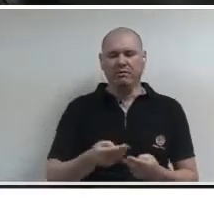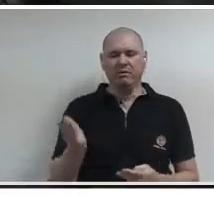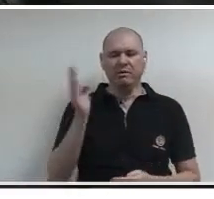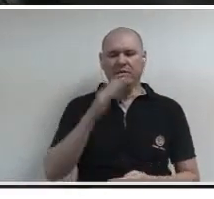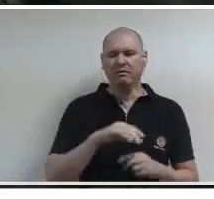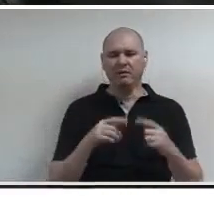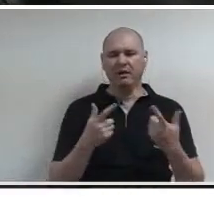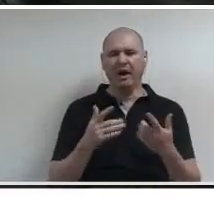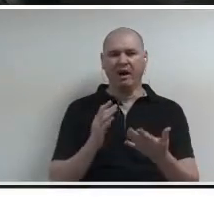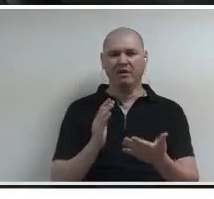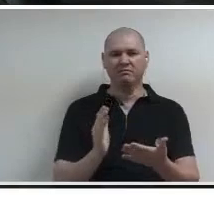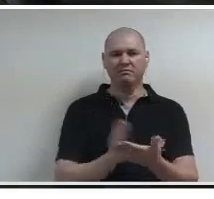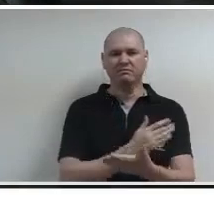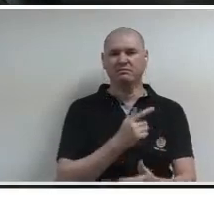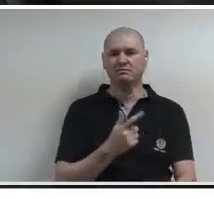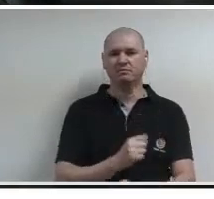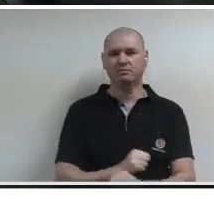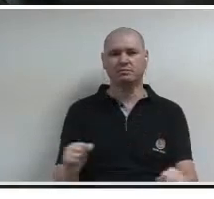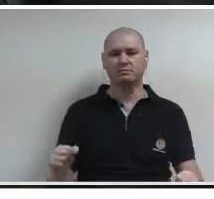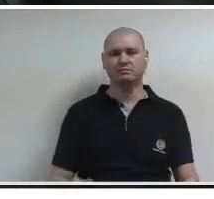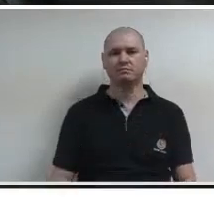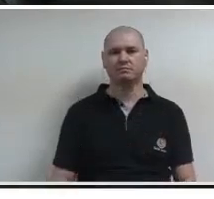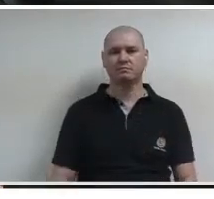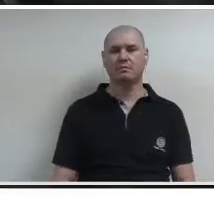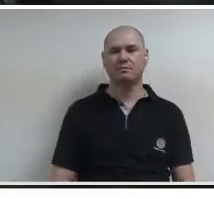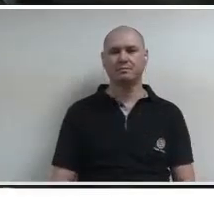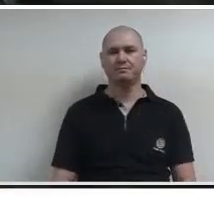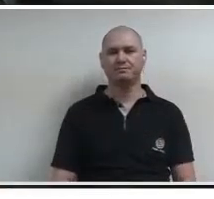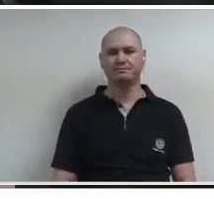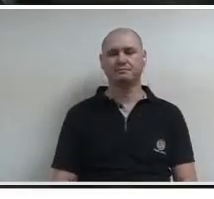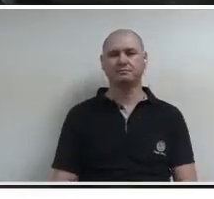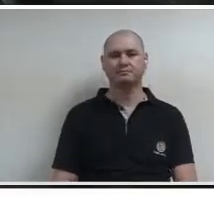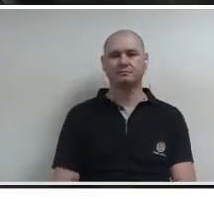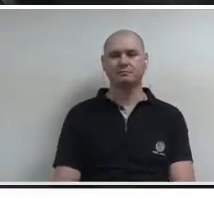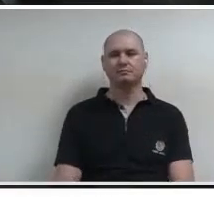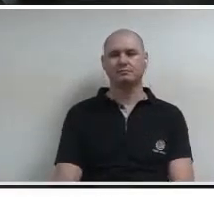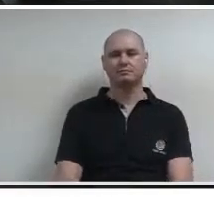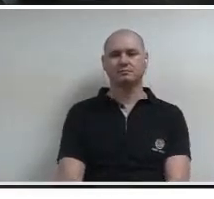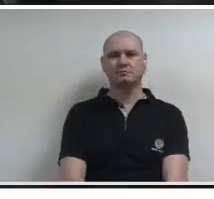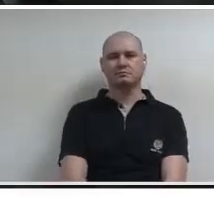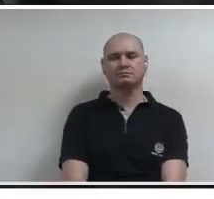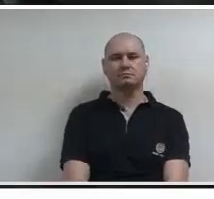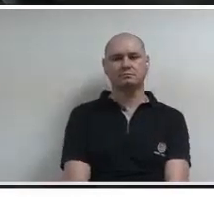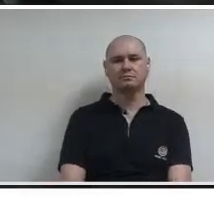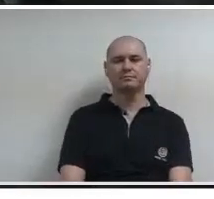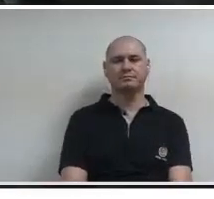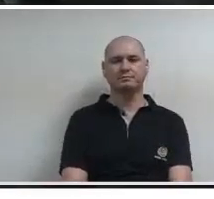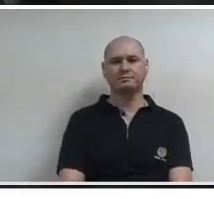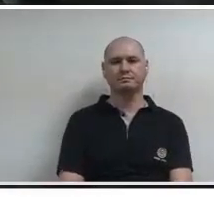ya lloré mante van a pedir confirmaciones a esa gua gente ja UPA